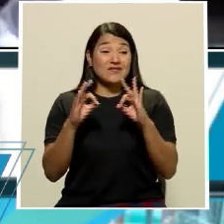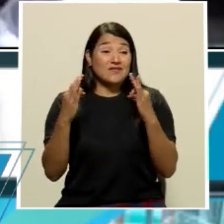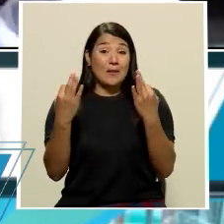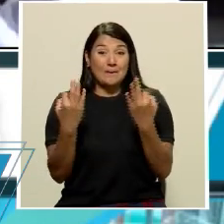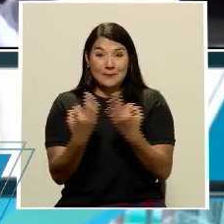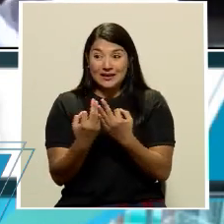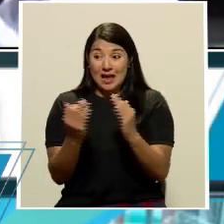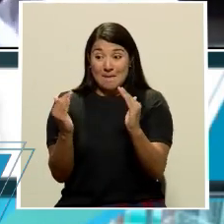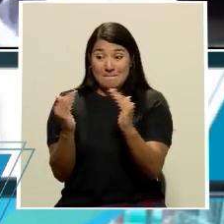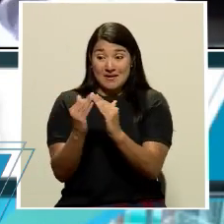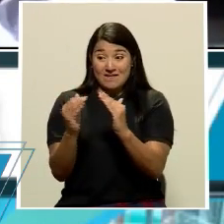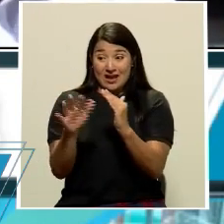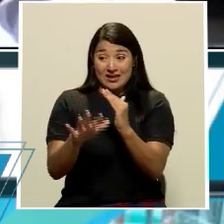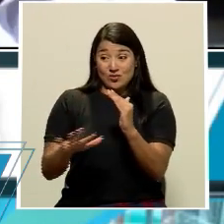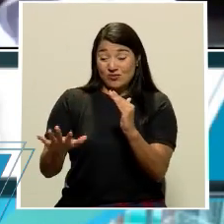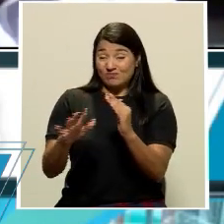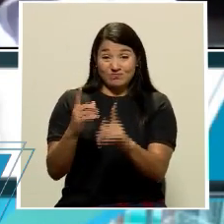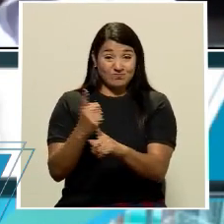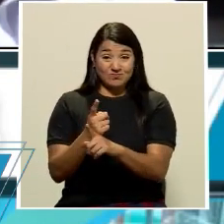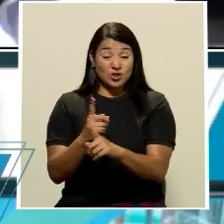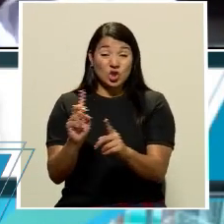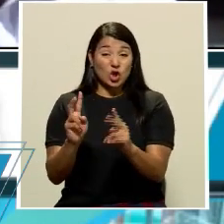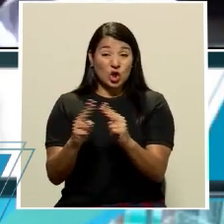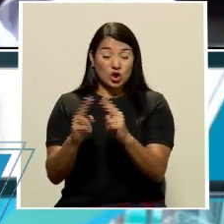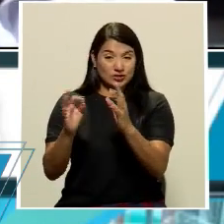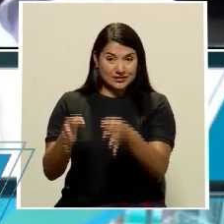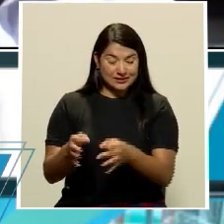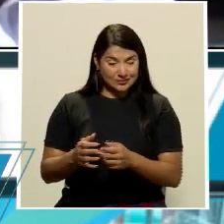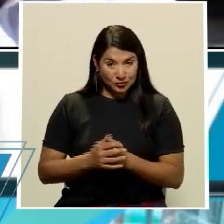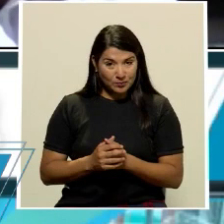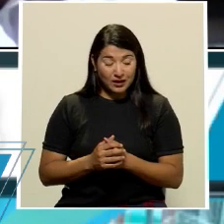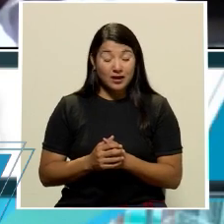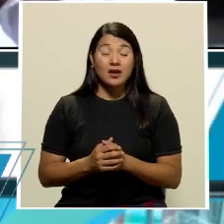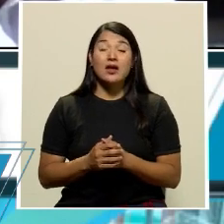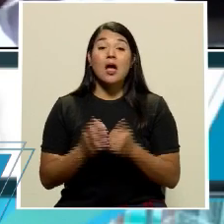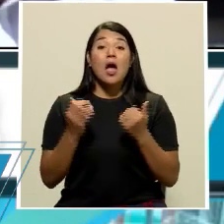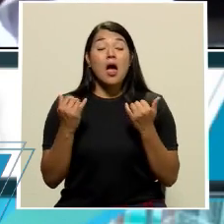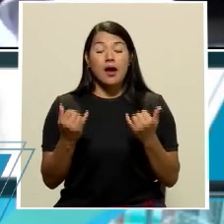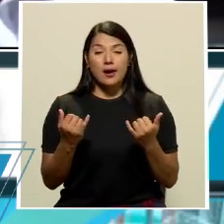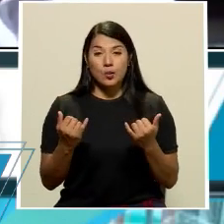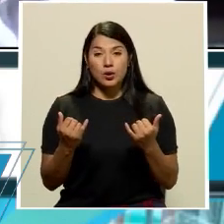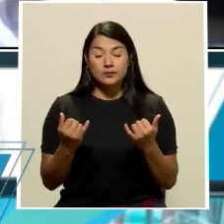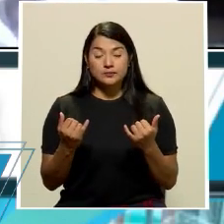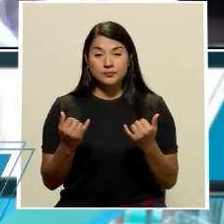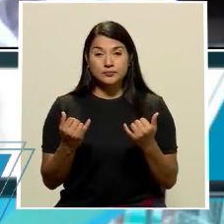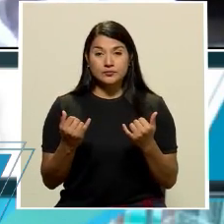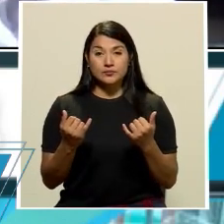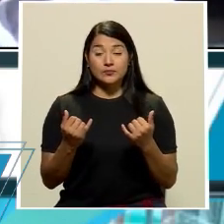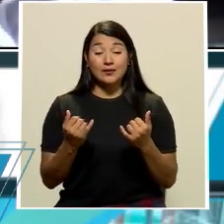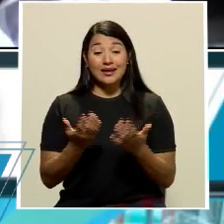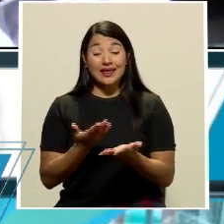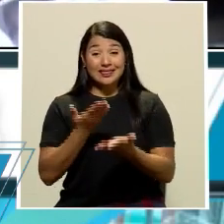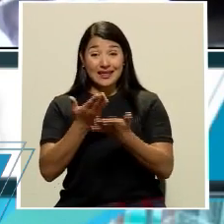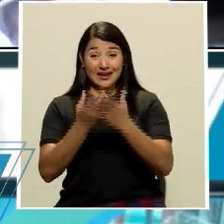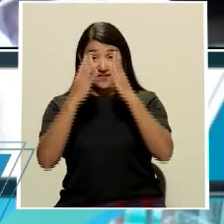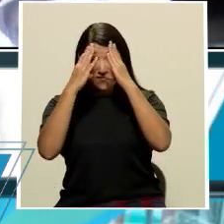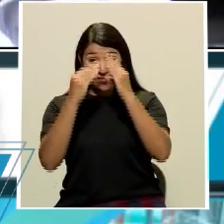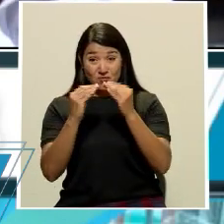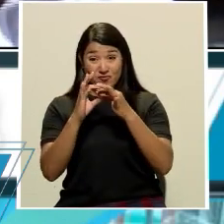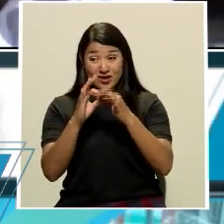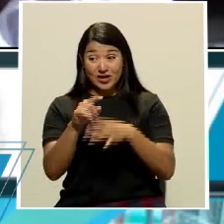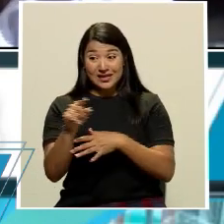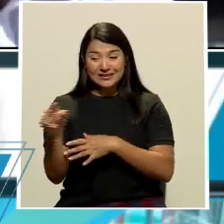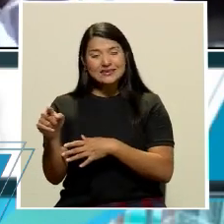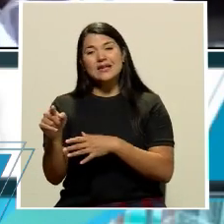Hemos dicho en otros momentos que creemos que los llamados a diagnosticar y conocer y dar información sobre estas familias son